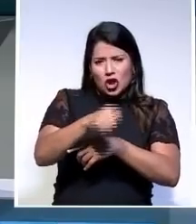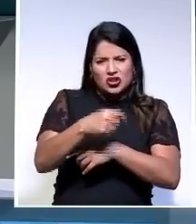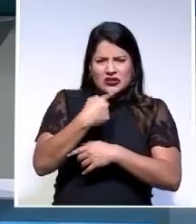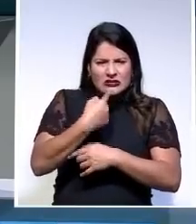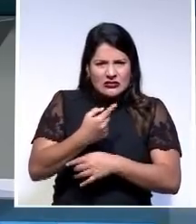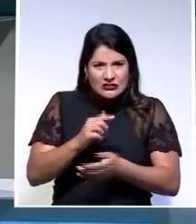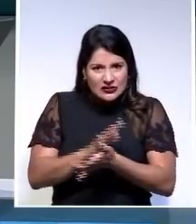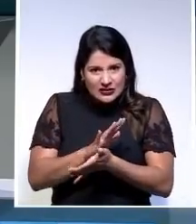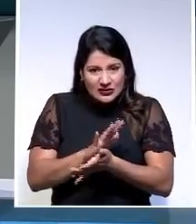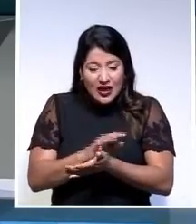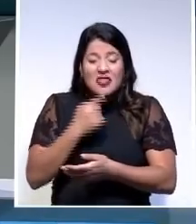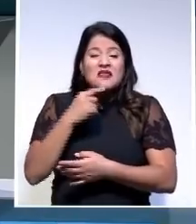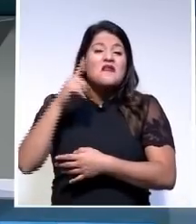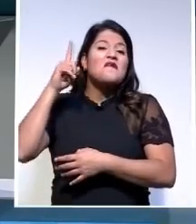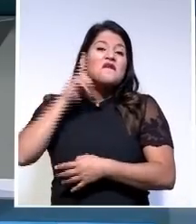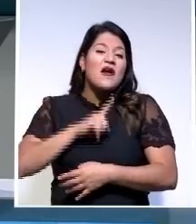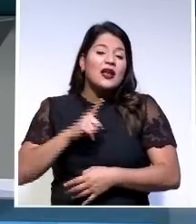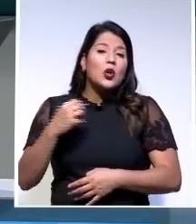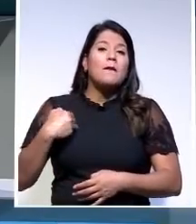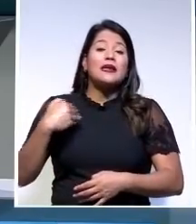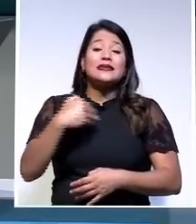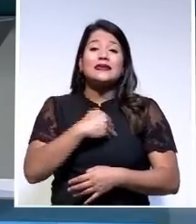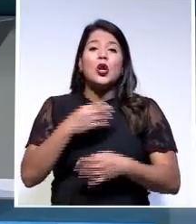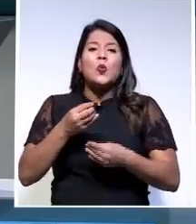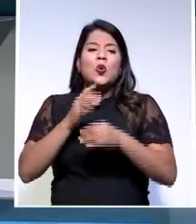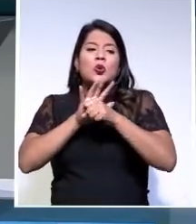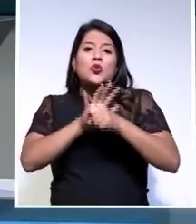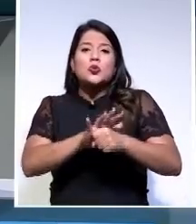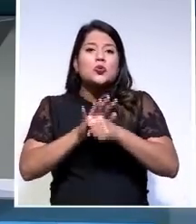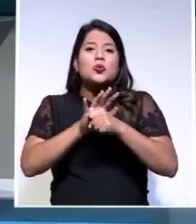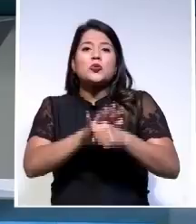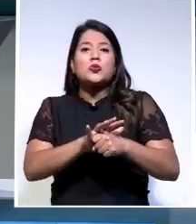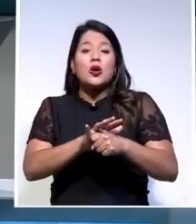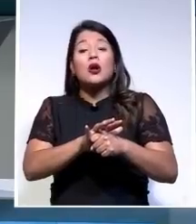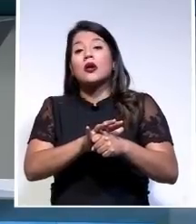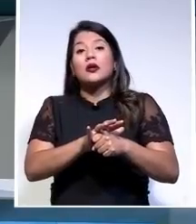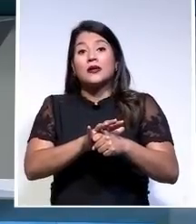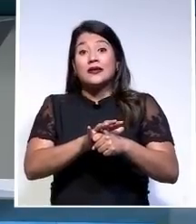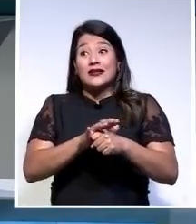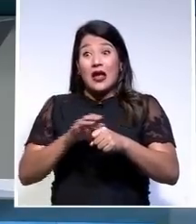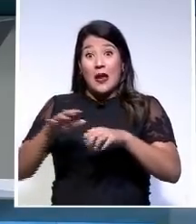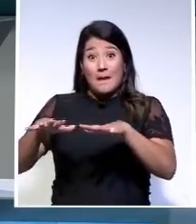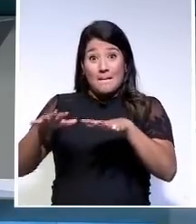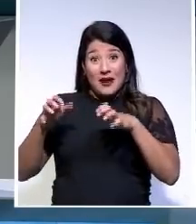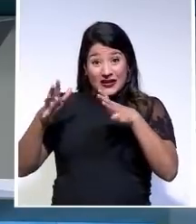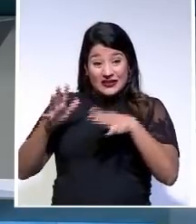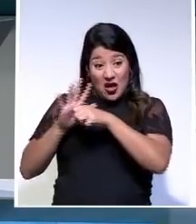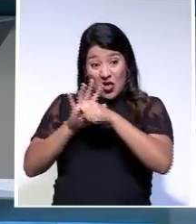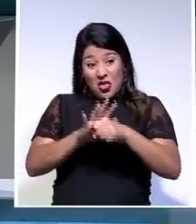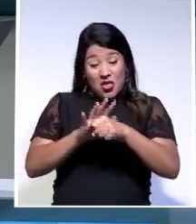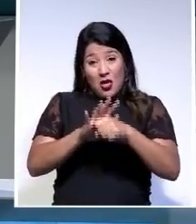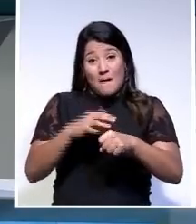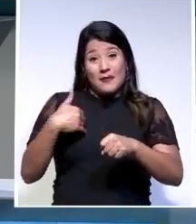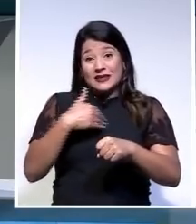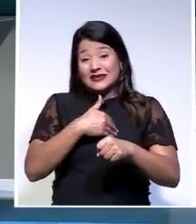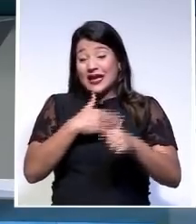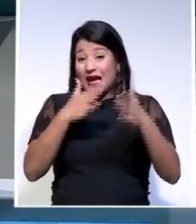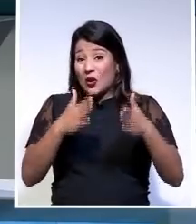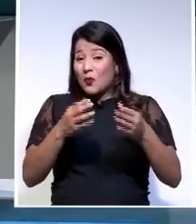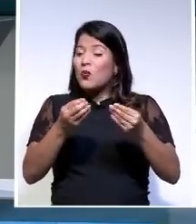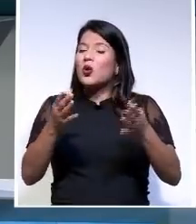que el Ministerio Público recibe presiones de los magistrados, como lo aseguró la exfiscal general